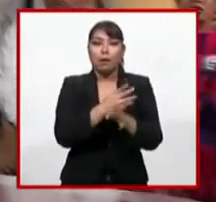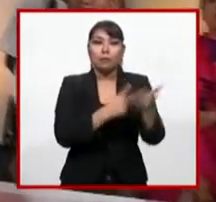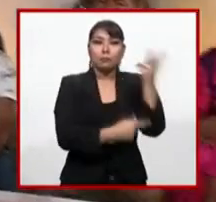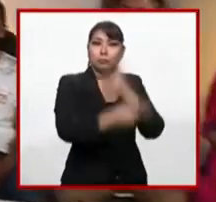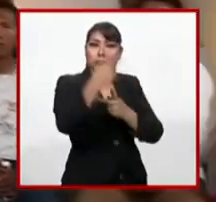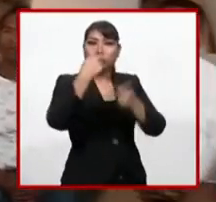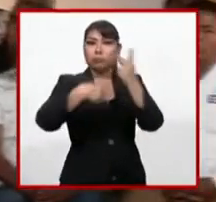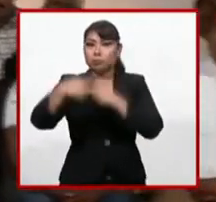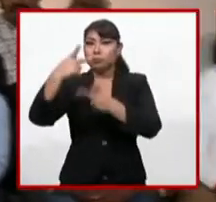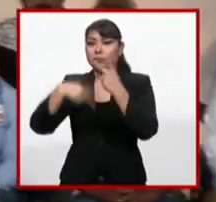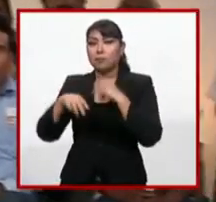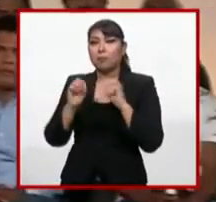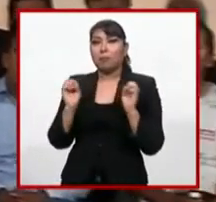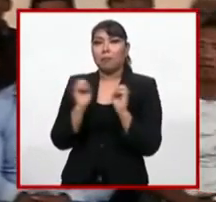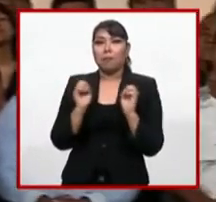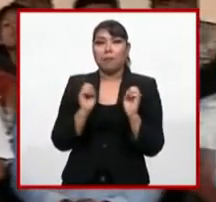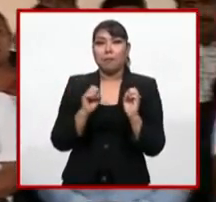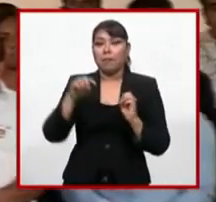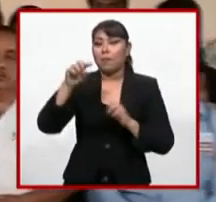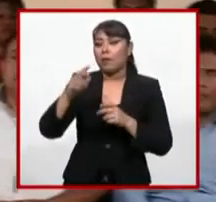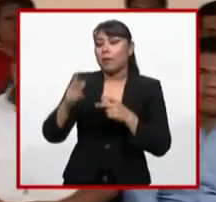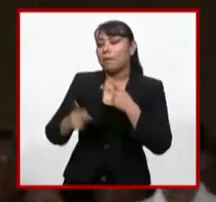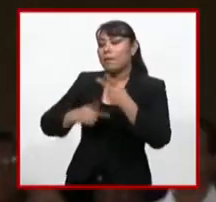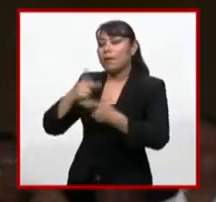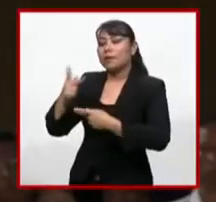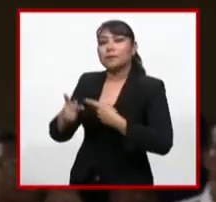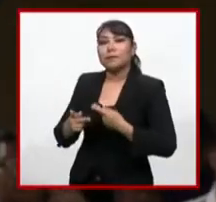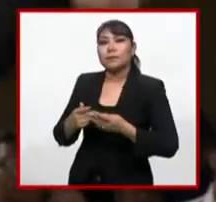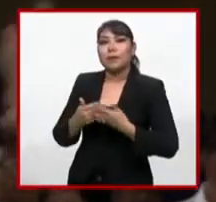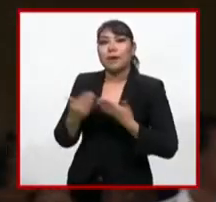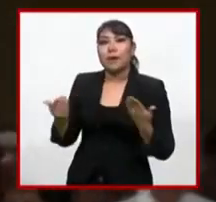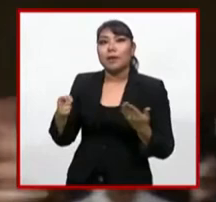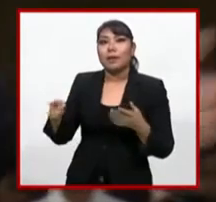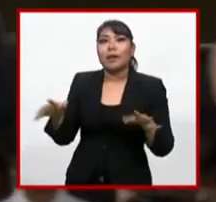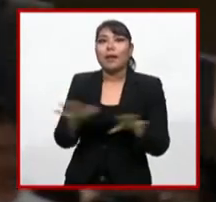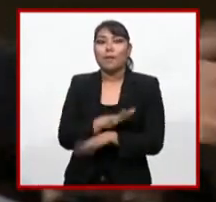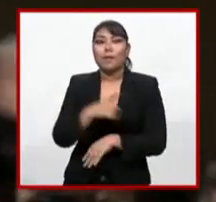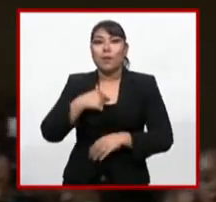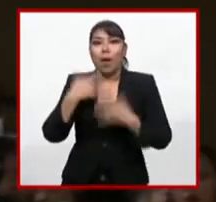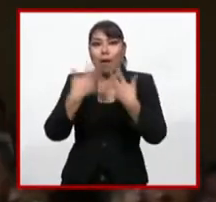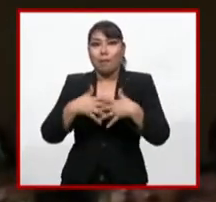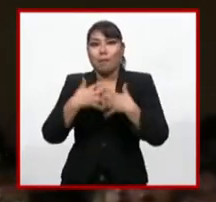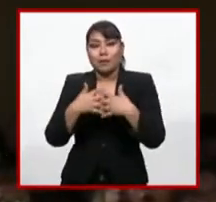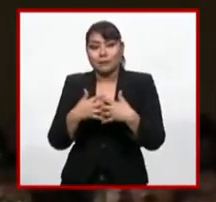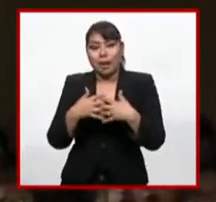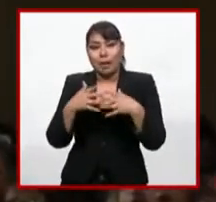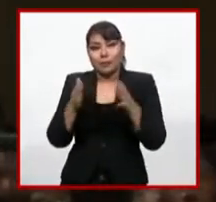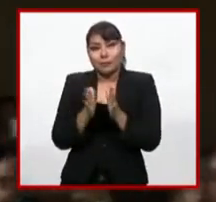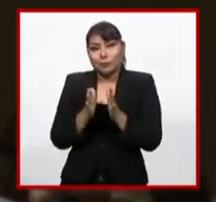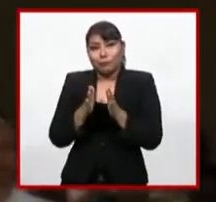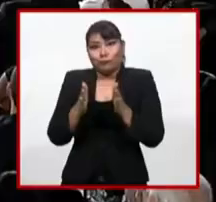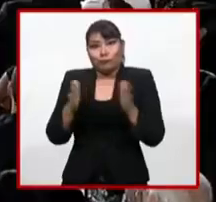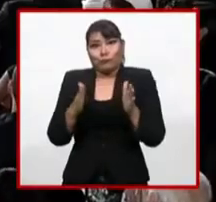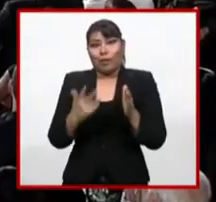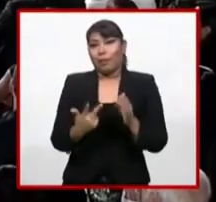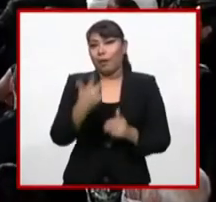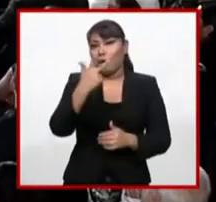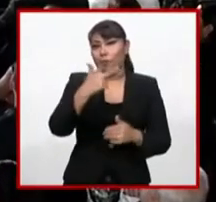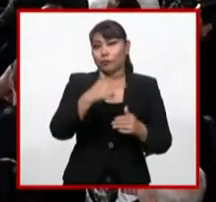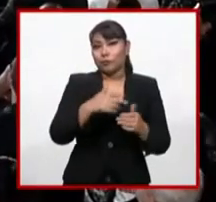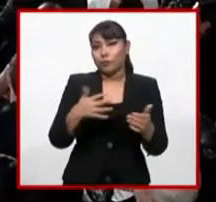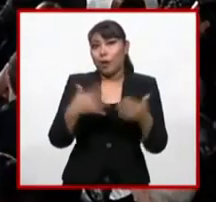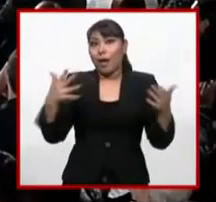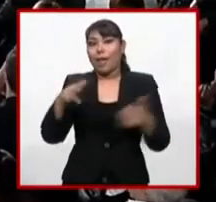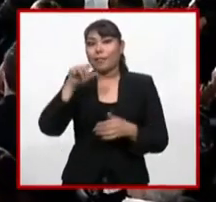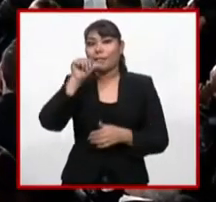año regresó. Y me dijo, pasé de 8 empleados a 16, porque también usó el programa de